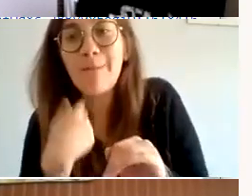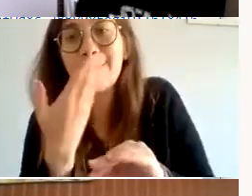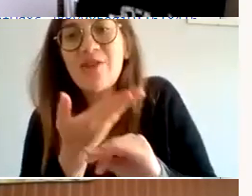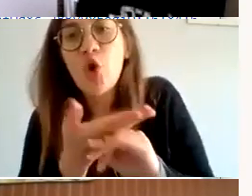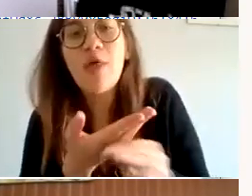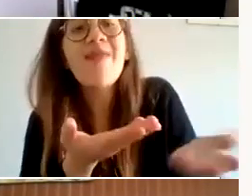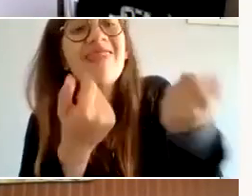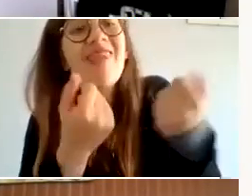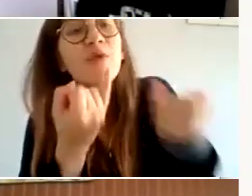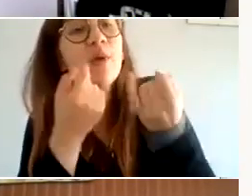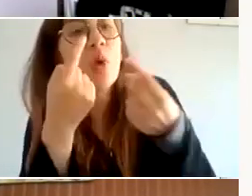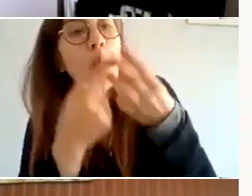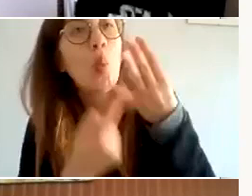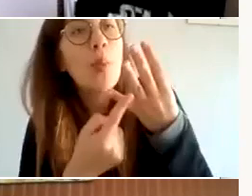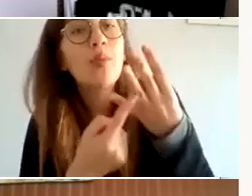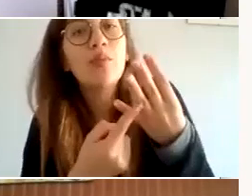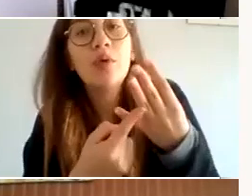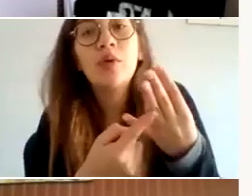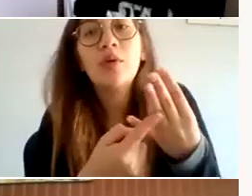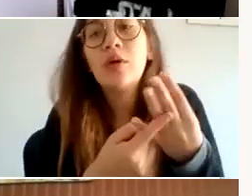lo que tenemos.